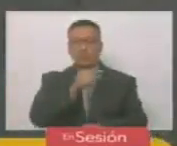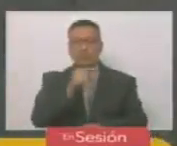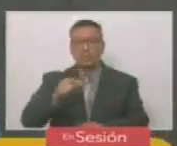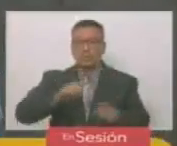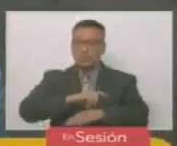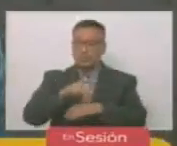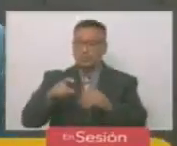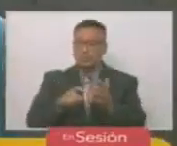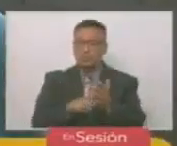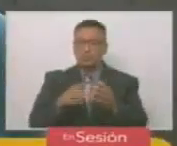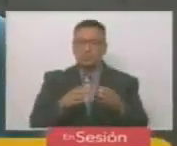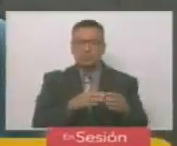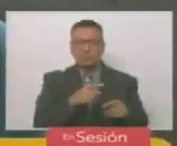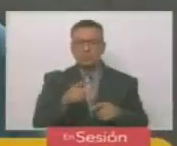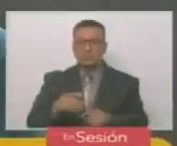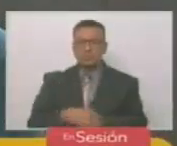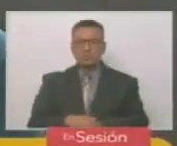plenaria,